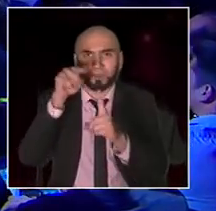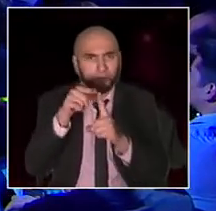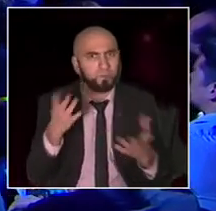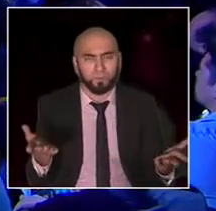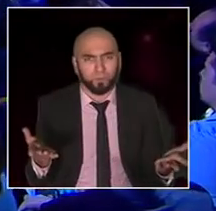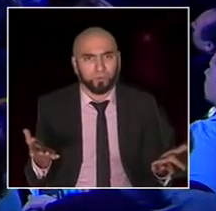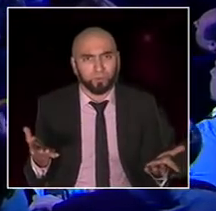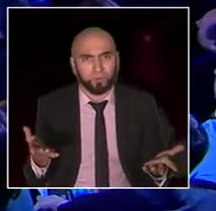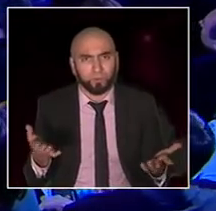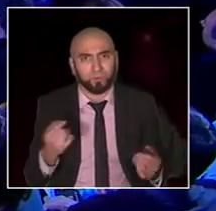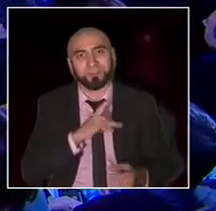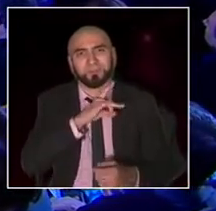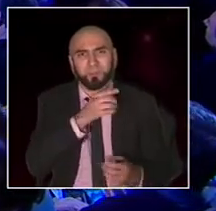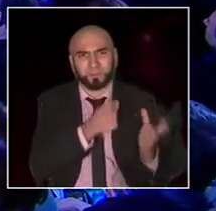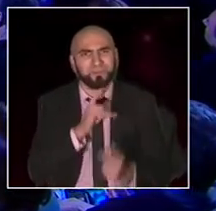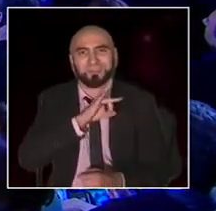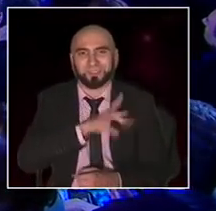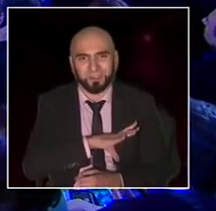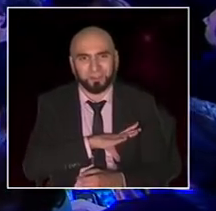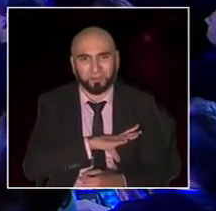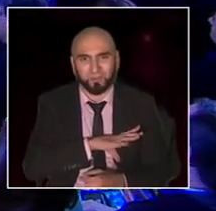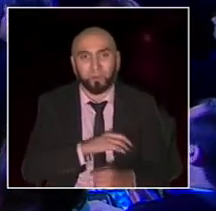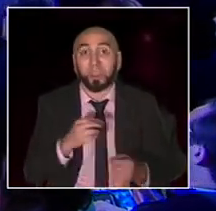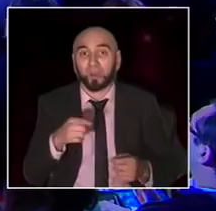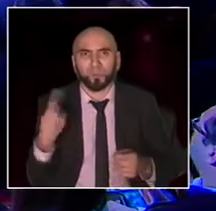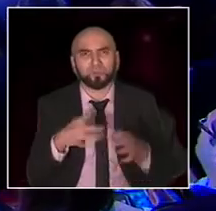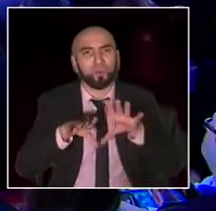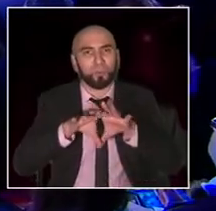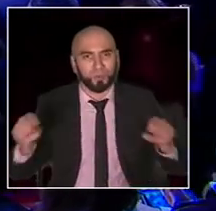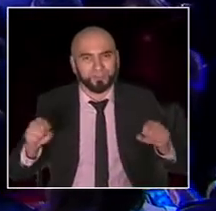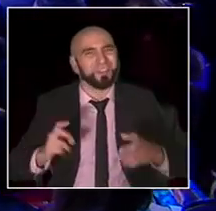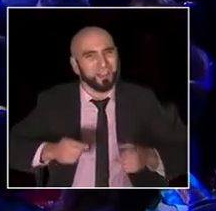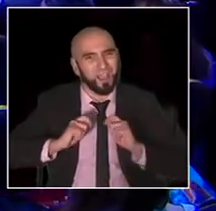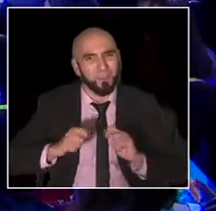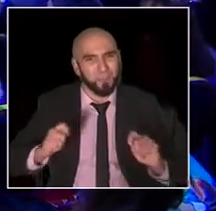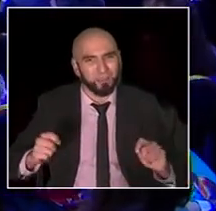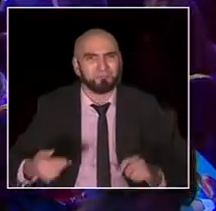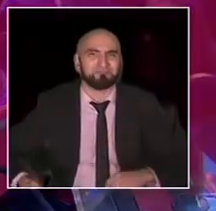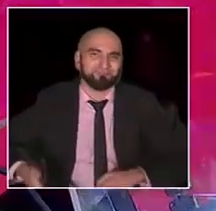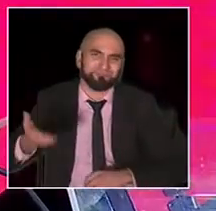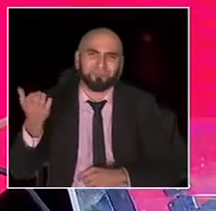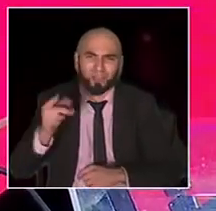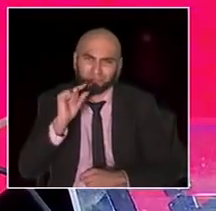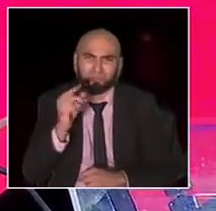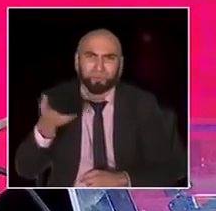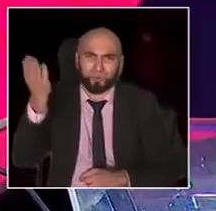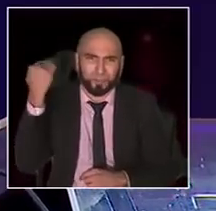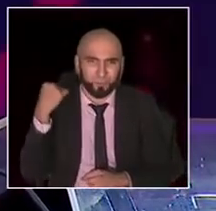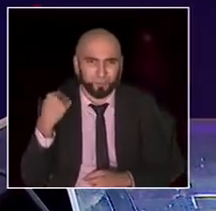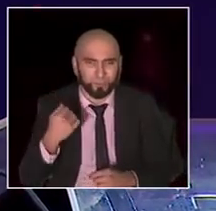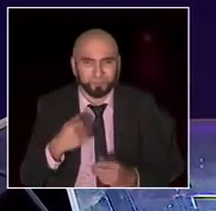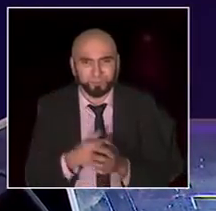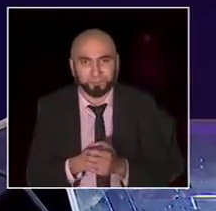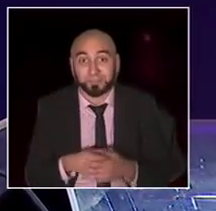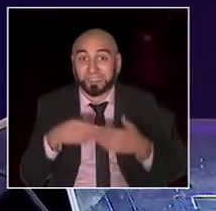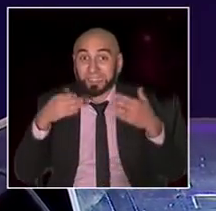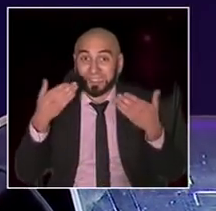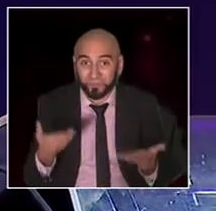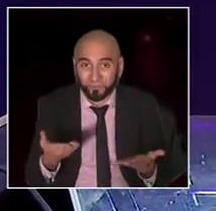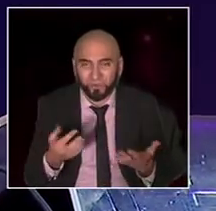fijado los chilenos y que fue nuestro compromiso de campaña hace muy poco tiempo atrás. Y para eso tenemos